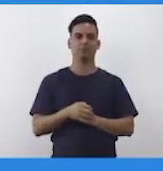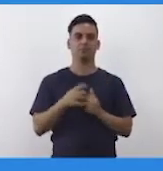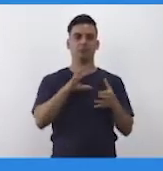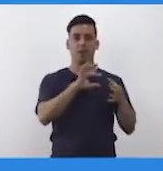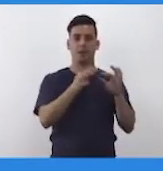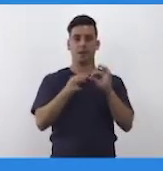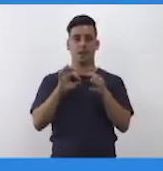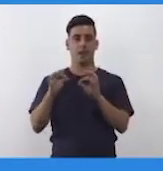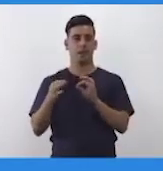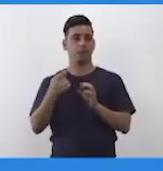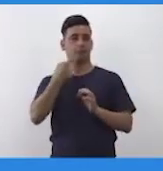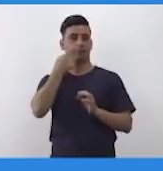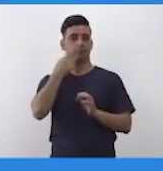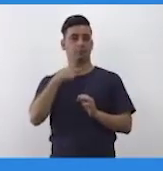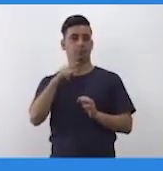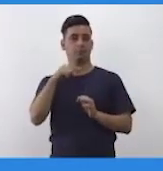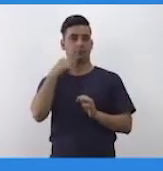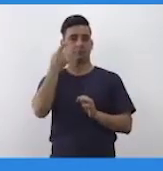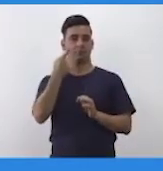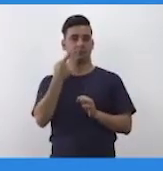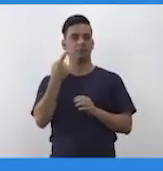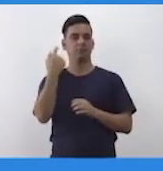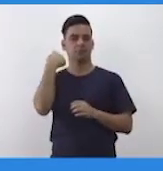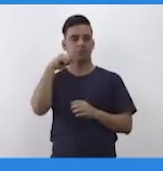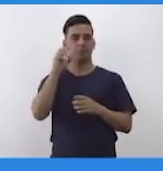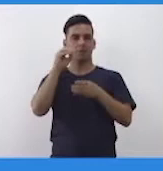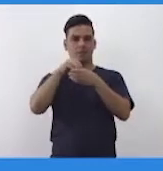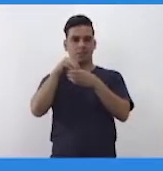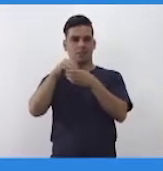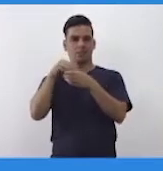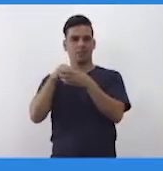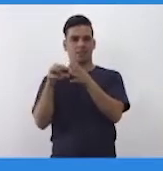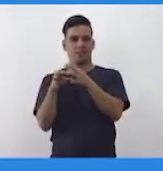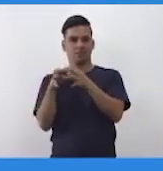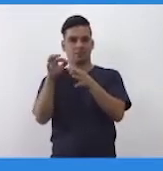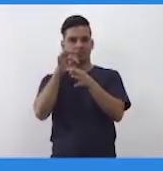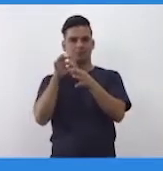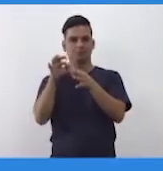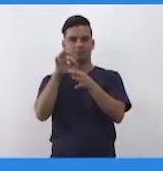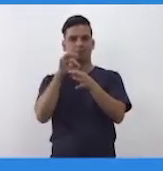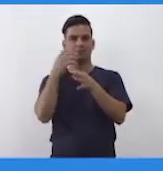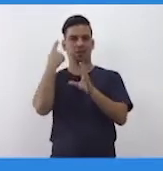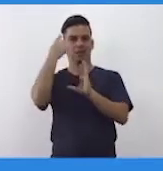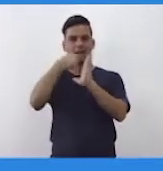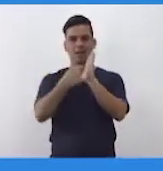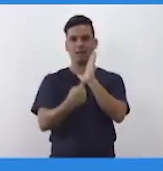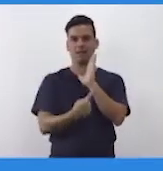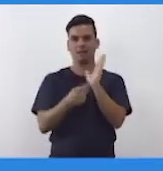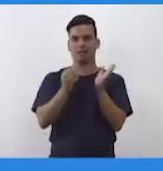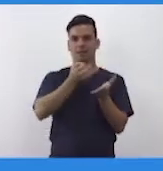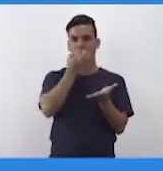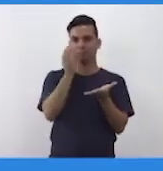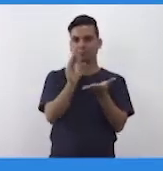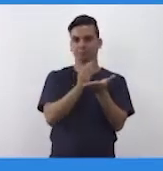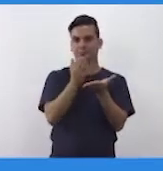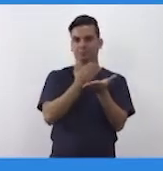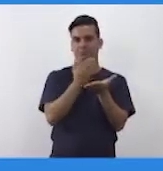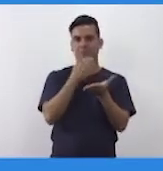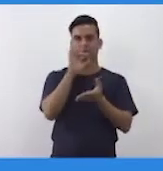las crestas mitocondriales. Esto aparece en tu libro de texto en la página